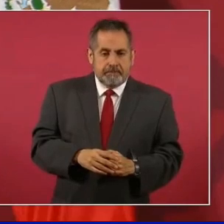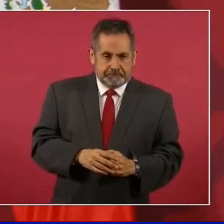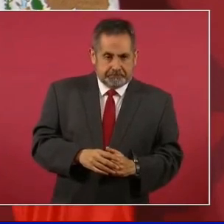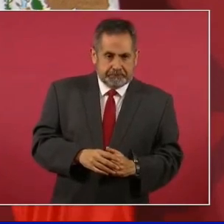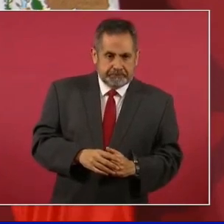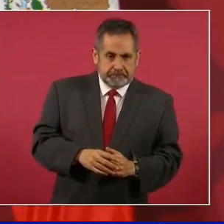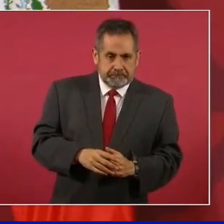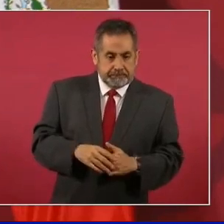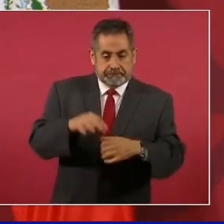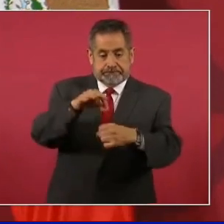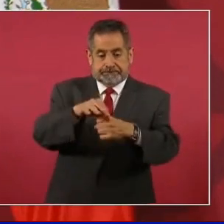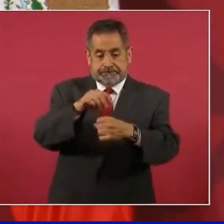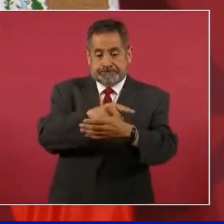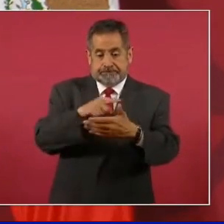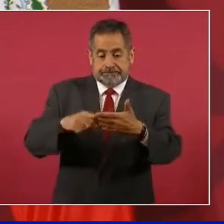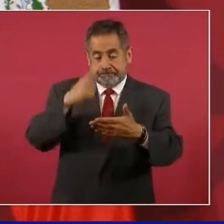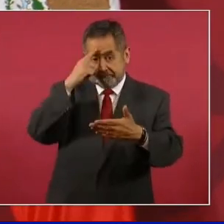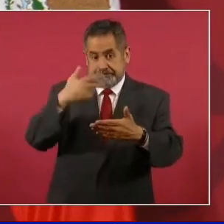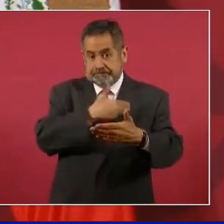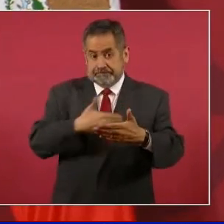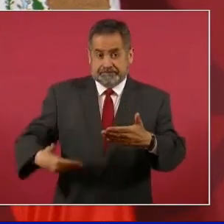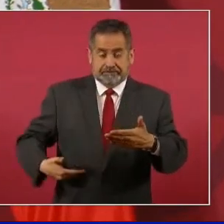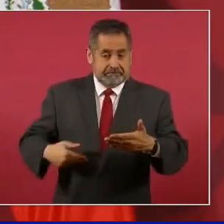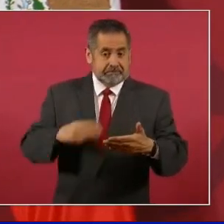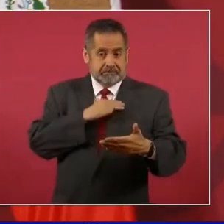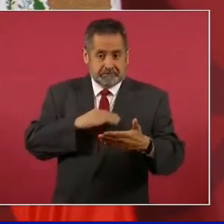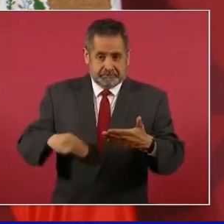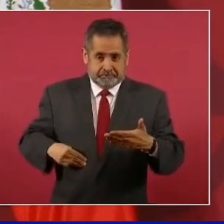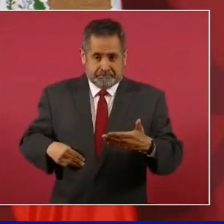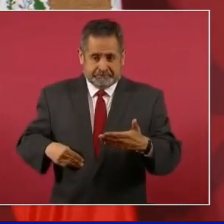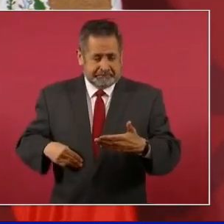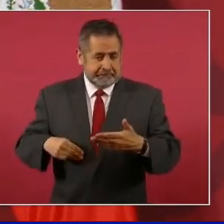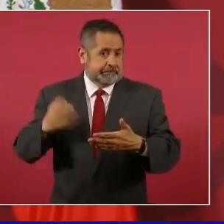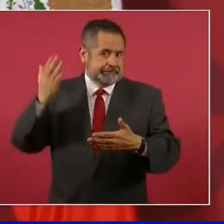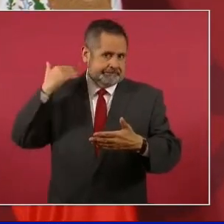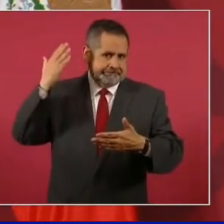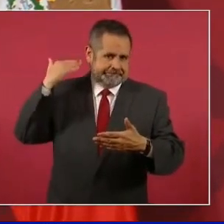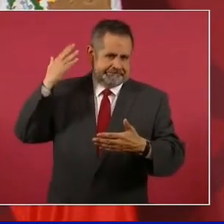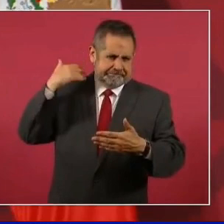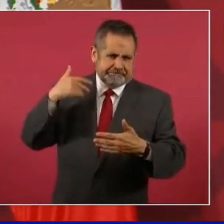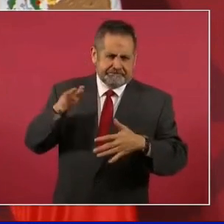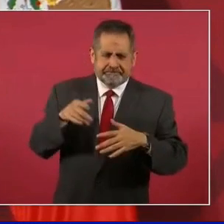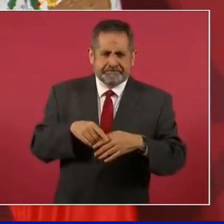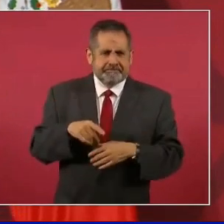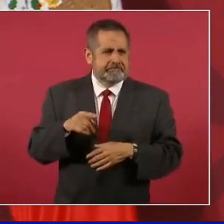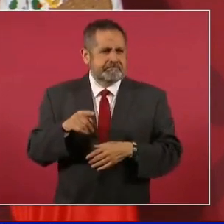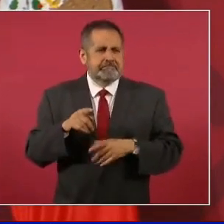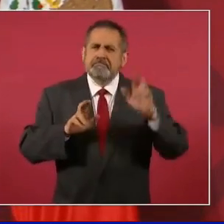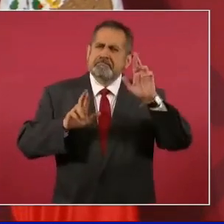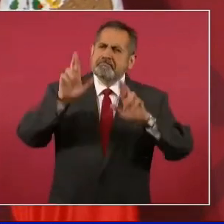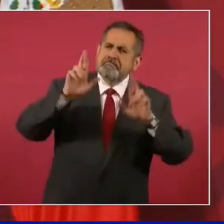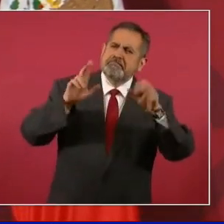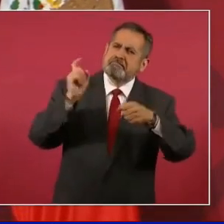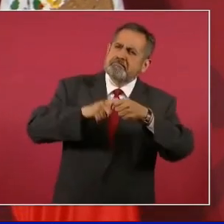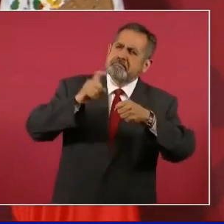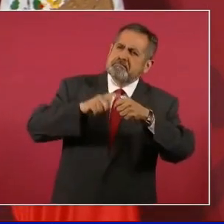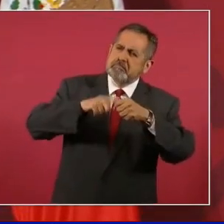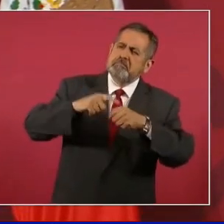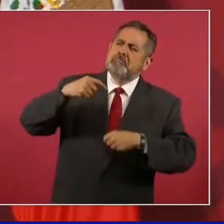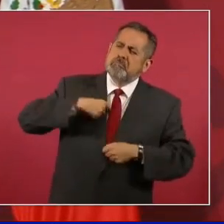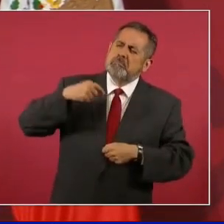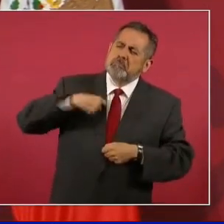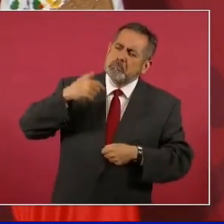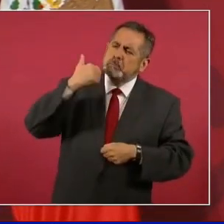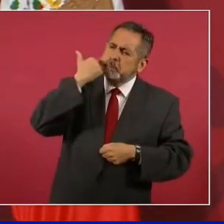venían las elecciones para presidentes municipales y se inscribían 50 para